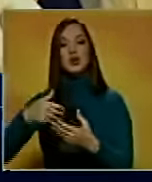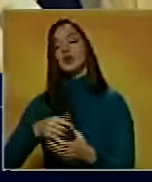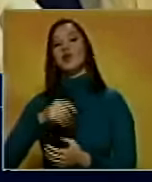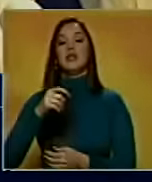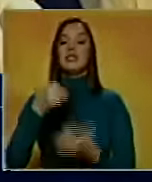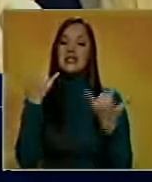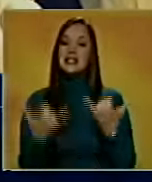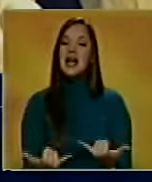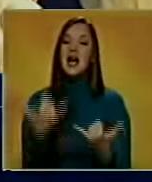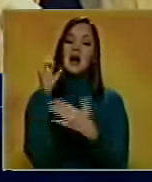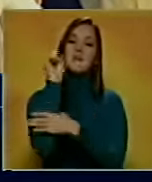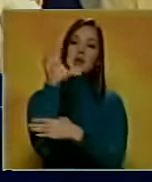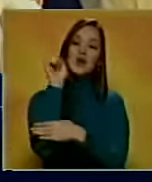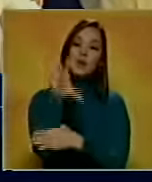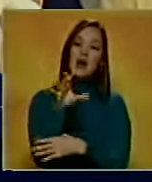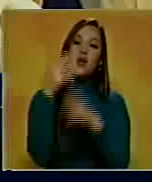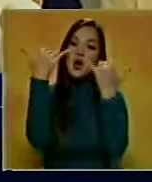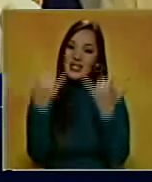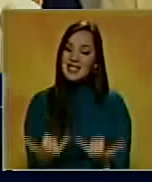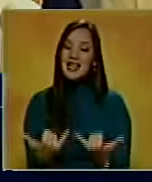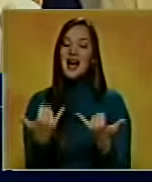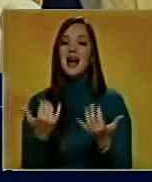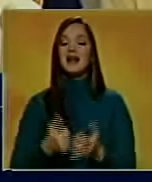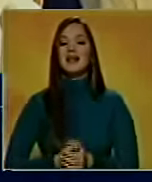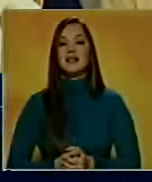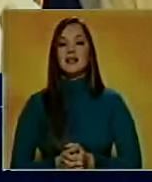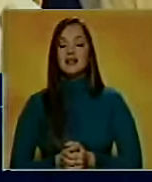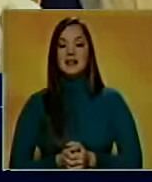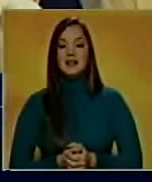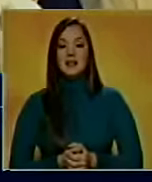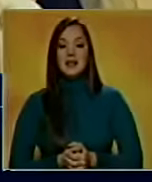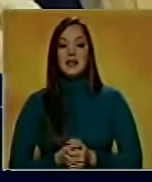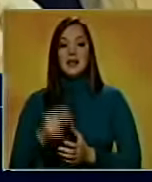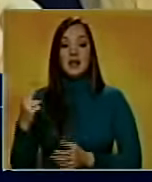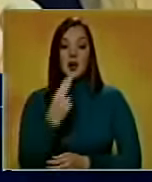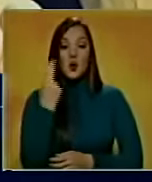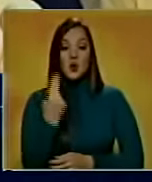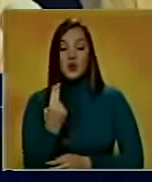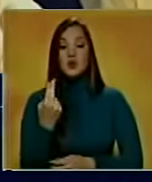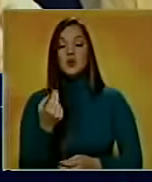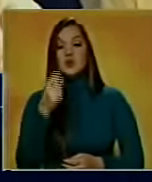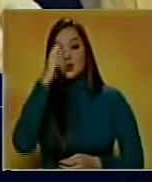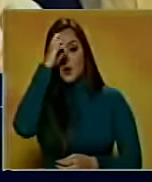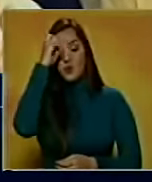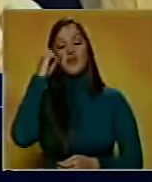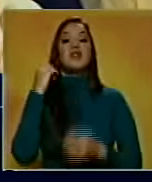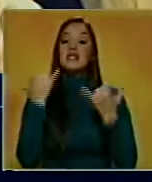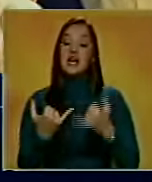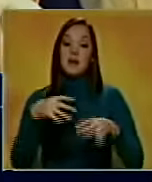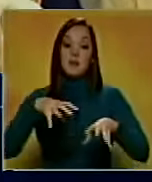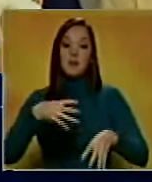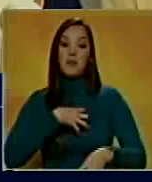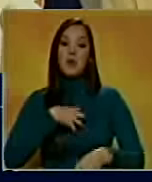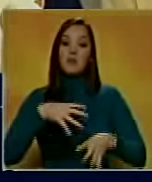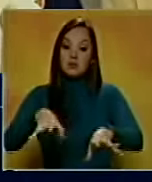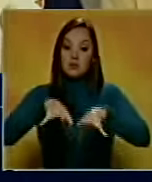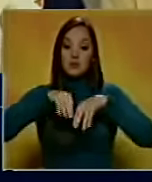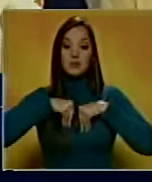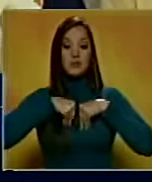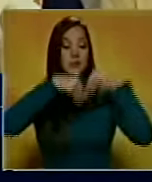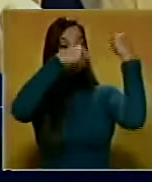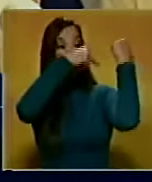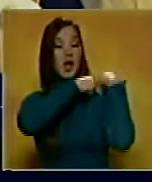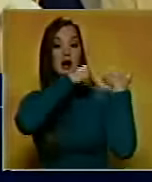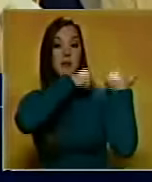ya proclamados, estamos ya en uso y atribución de lo que significa una comisión de